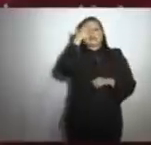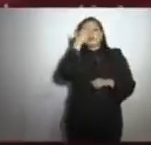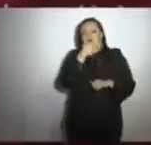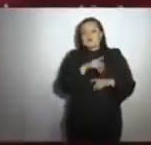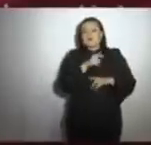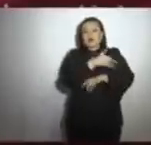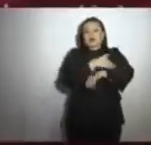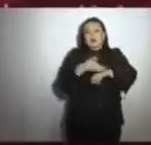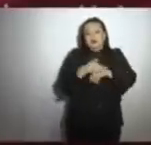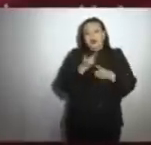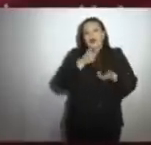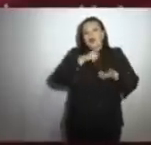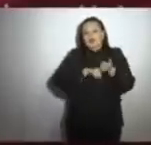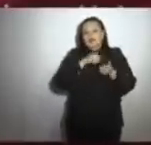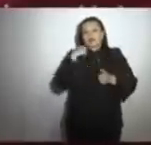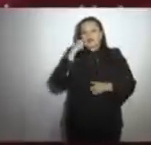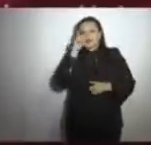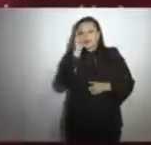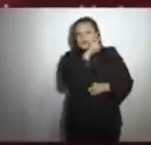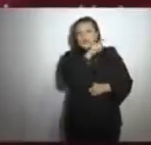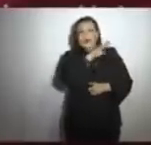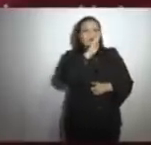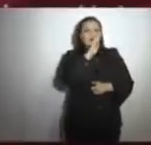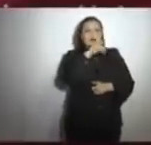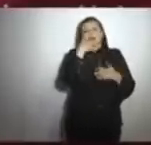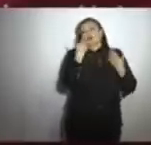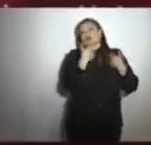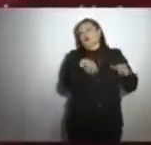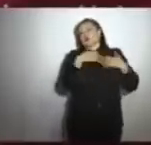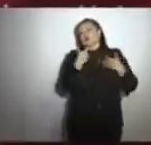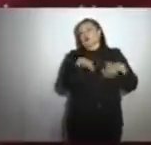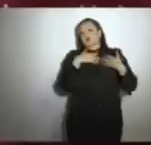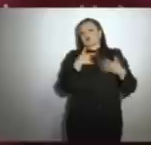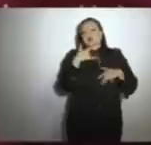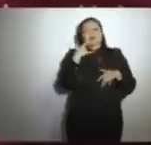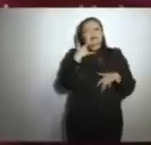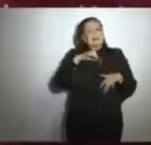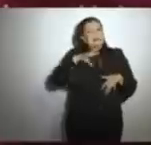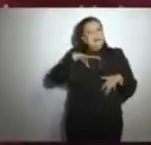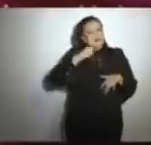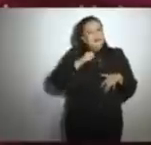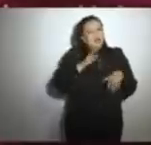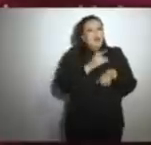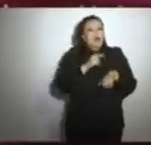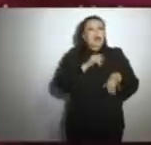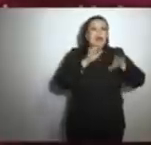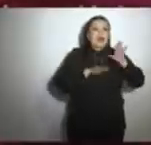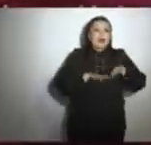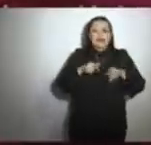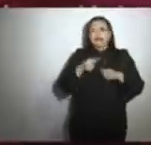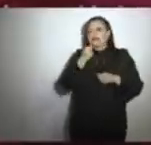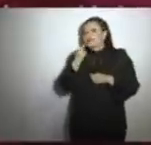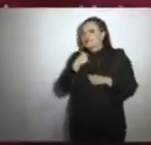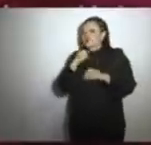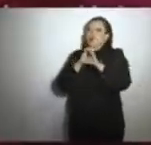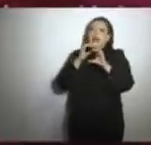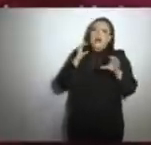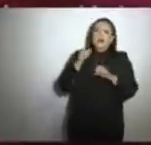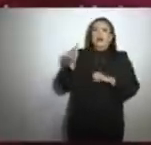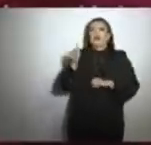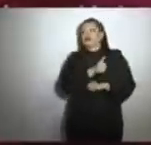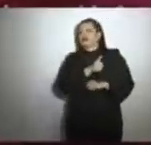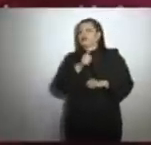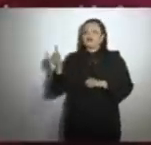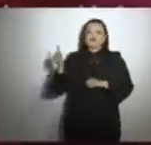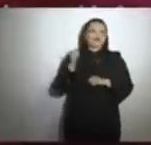diferente, se tiene que esforzar más, porque hay que andar con los niños en los camiones, en el transporte